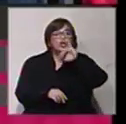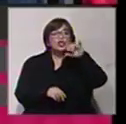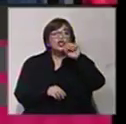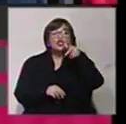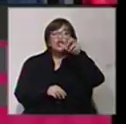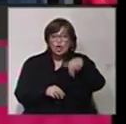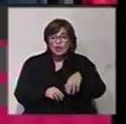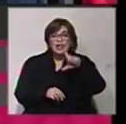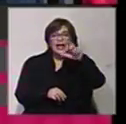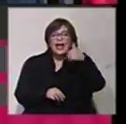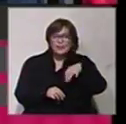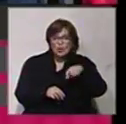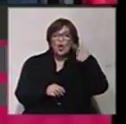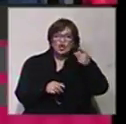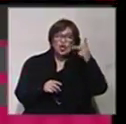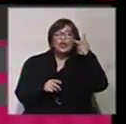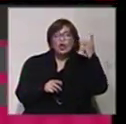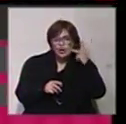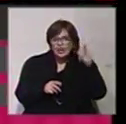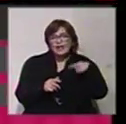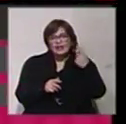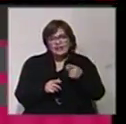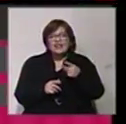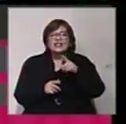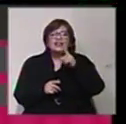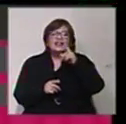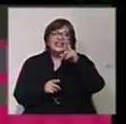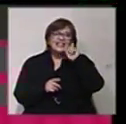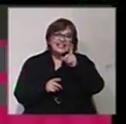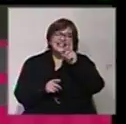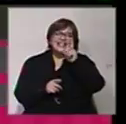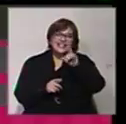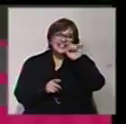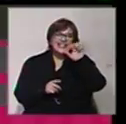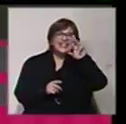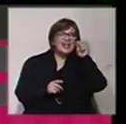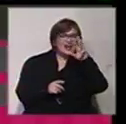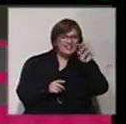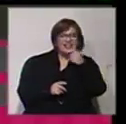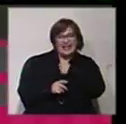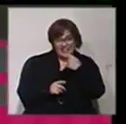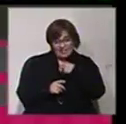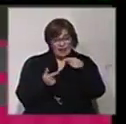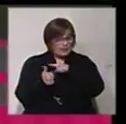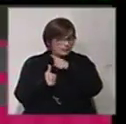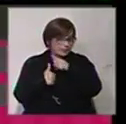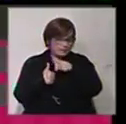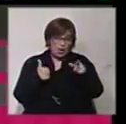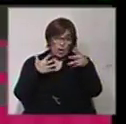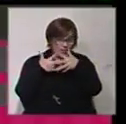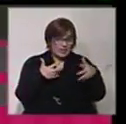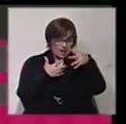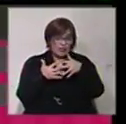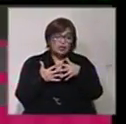Dolbae de Corea y Philip Girard. Son como 3 nombres que aparecen. Son 3 nombres que aparecen, sí. Uh-huh. El primero es un americano, que es